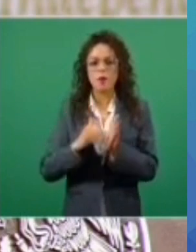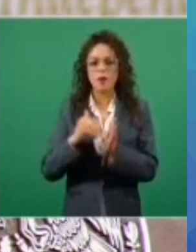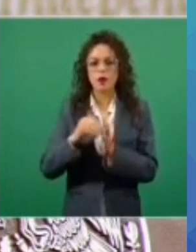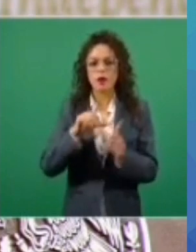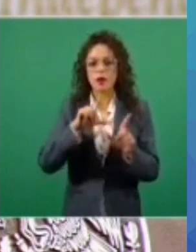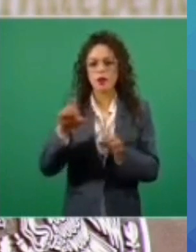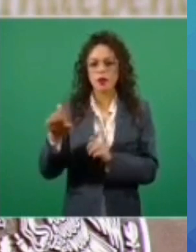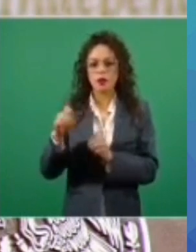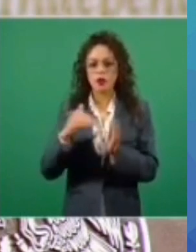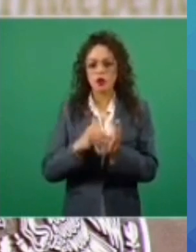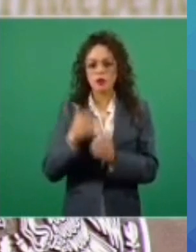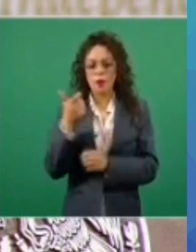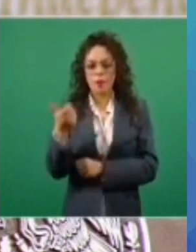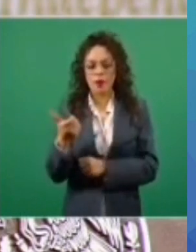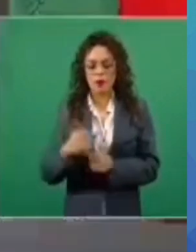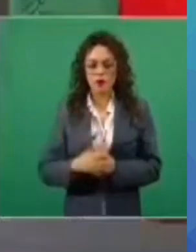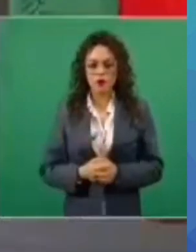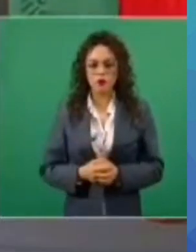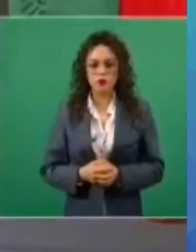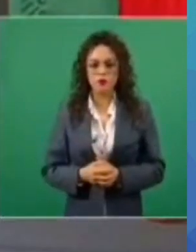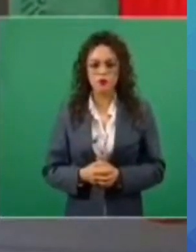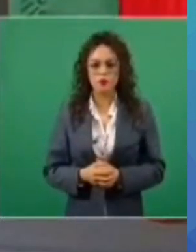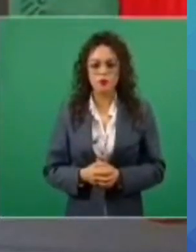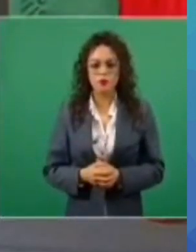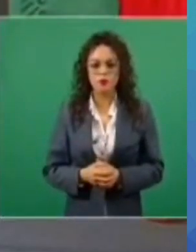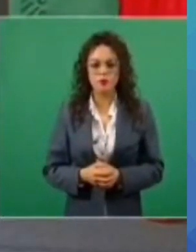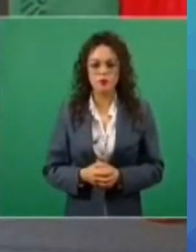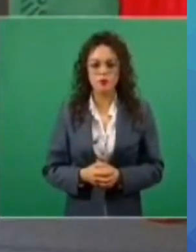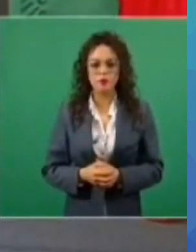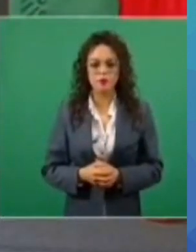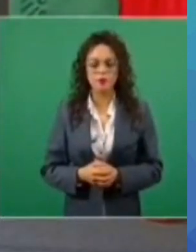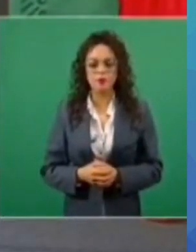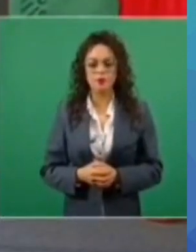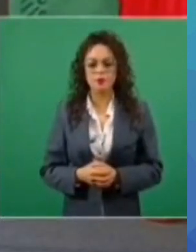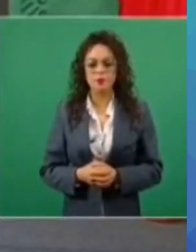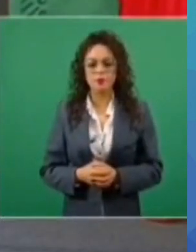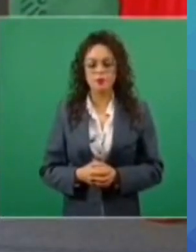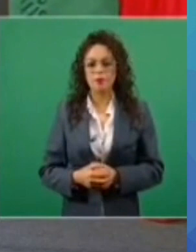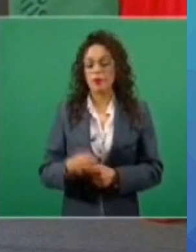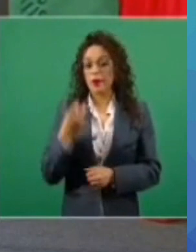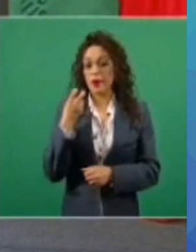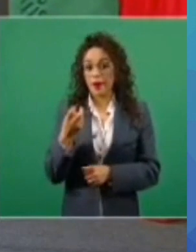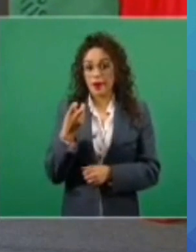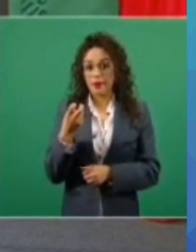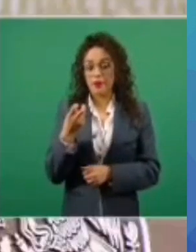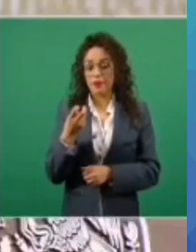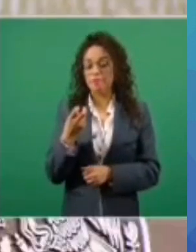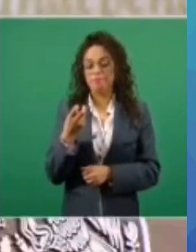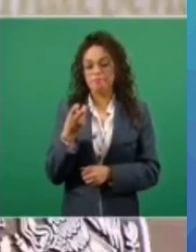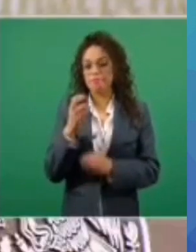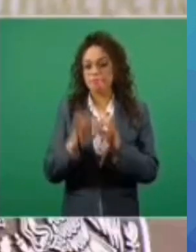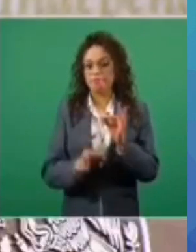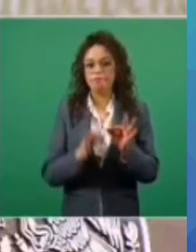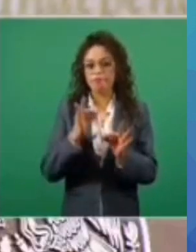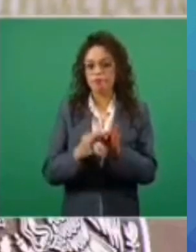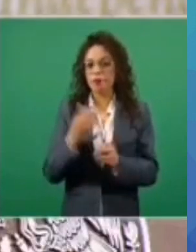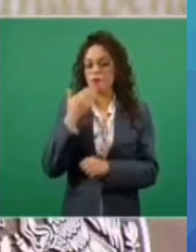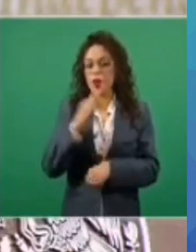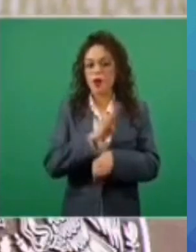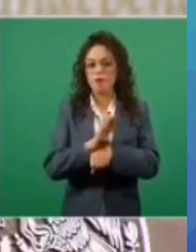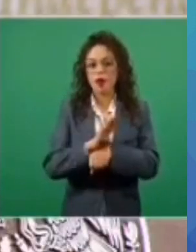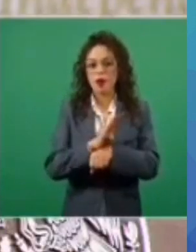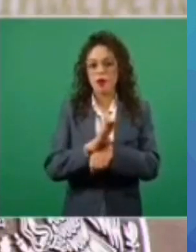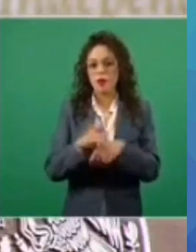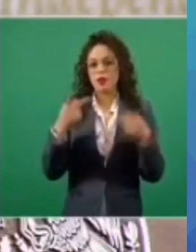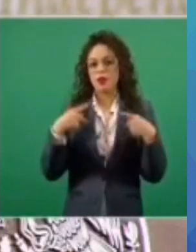para cobrar tu beca. bueno, el Banco del Bienestar Azteca está estrenando una nueva app para facilitarte que puedas cobrar tu beca